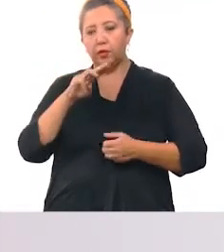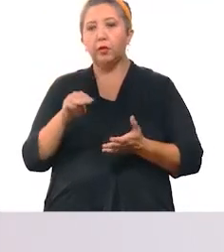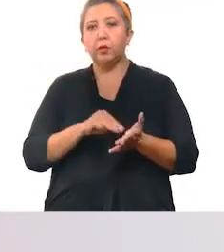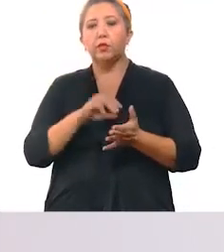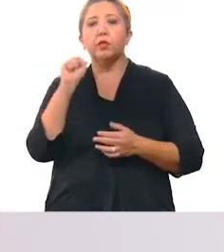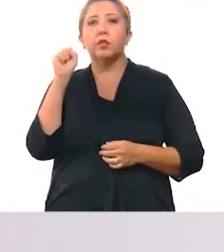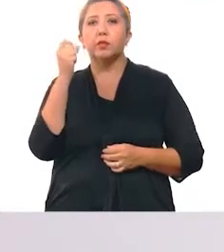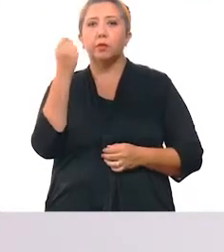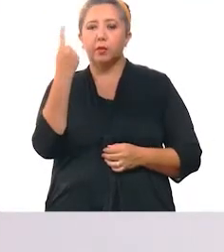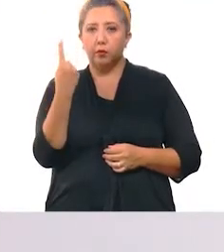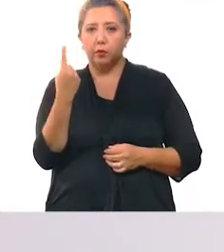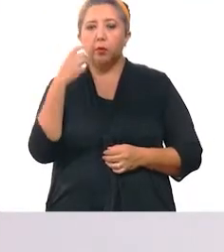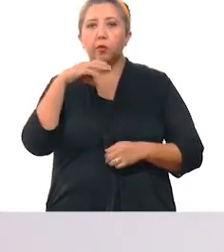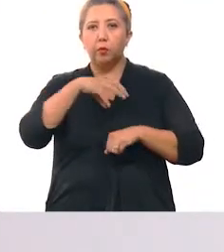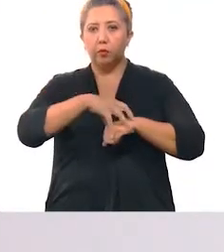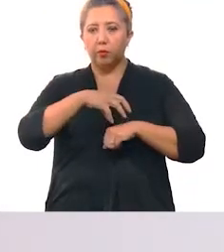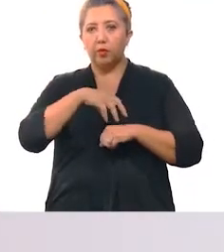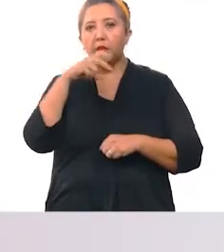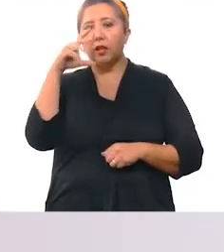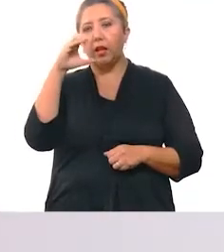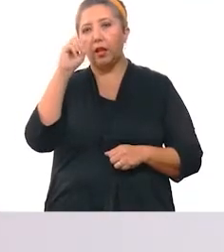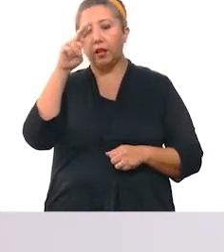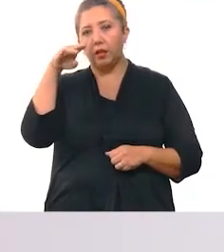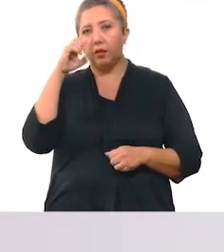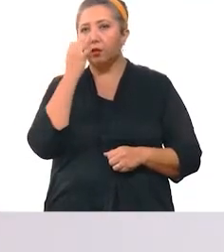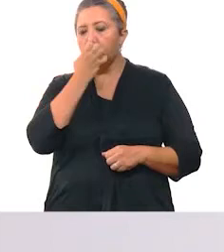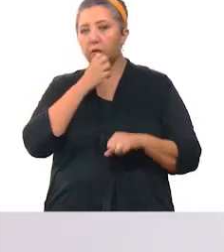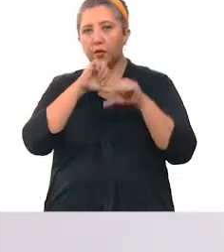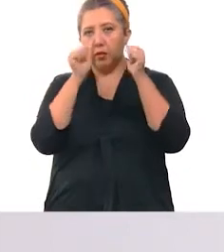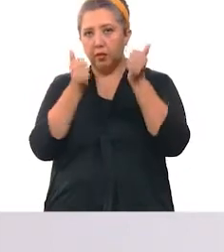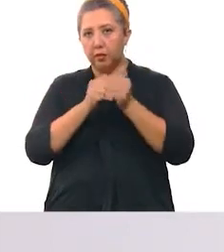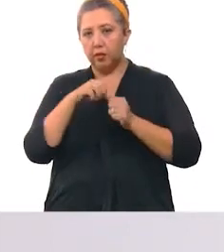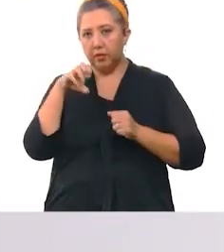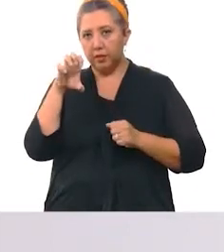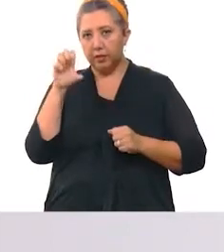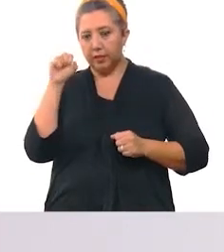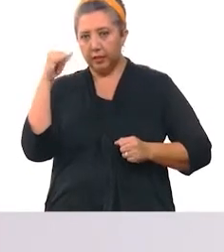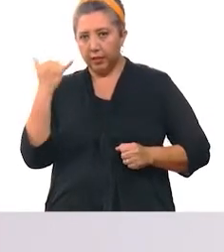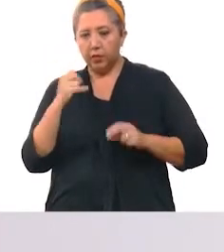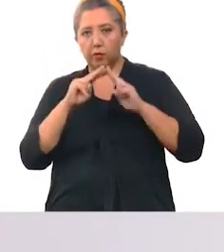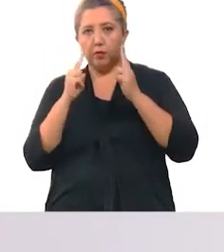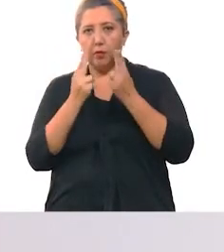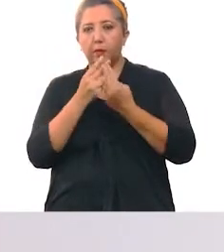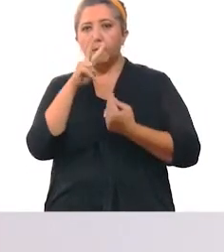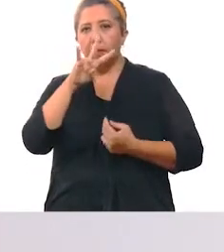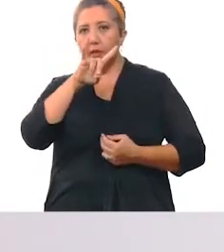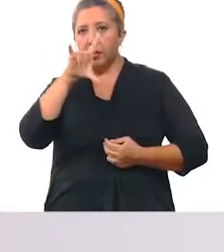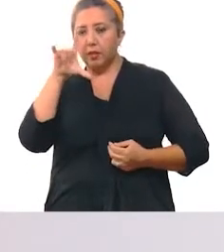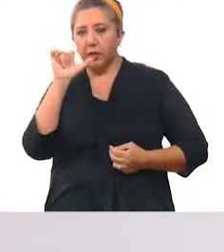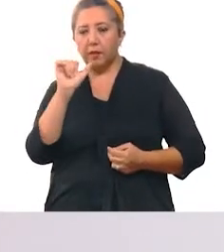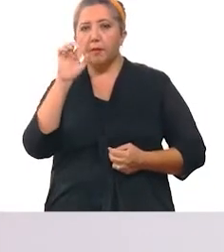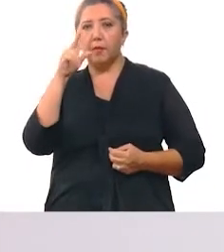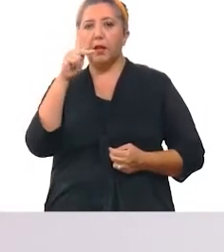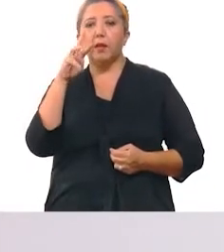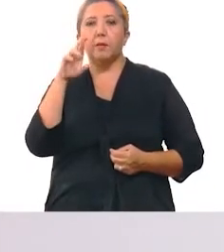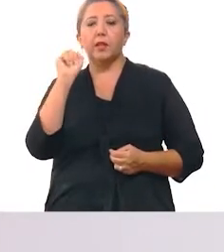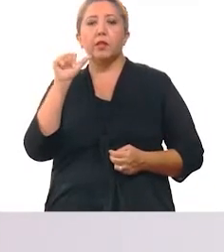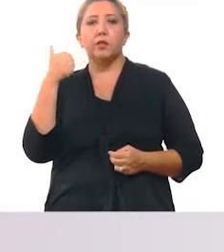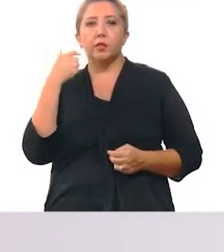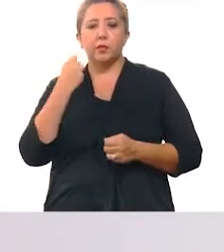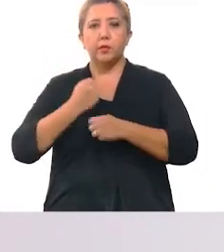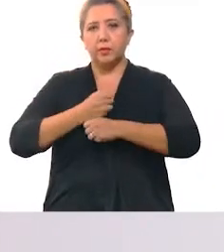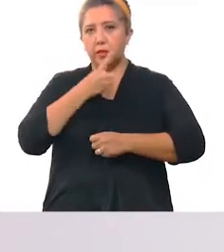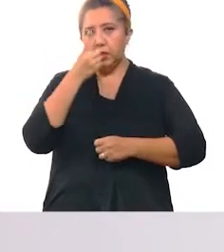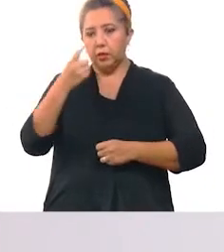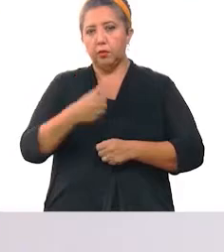Mérida, Siglo XXI, Cuculcán, Canaco, Escuela de Artes ESAI, Unidad Deportiva Villa Palmira, 11º Batallón de Infantería y